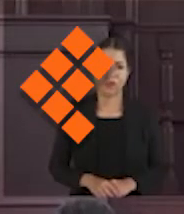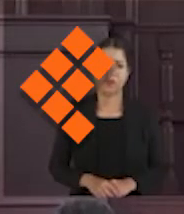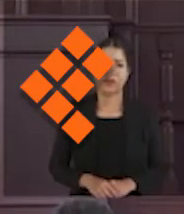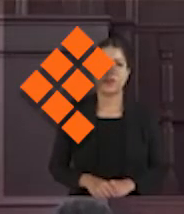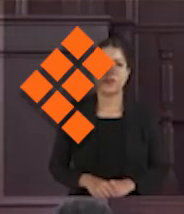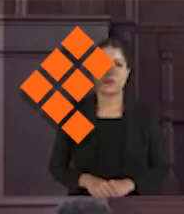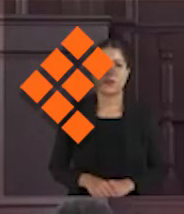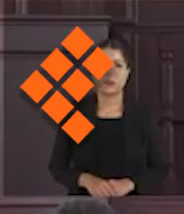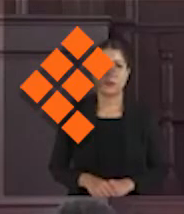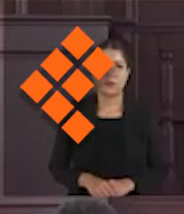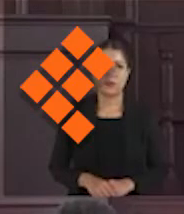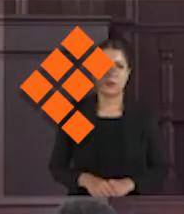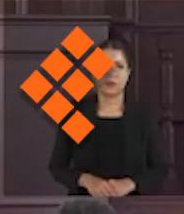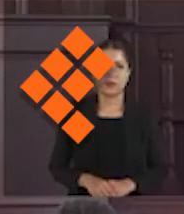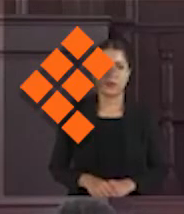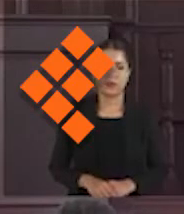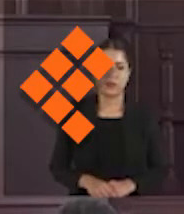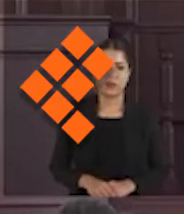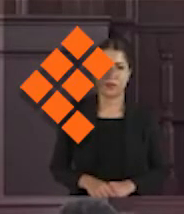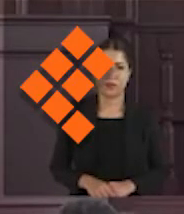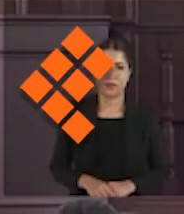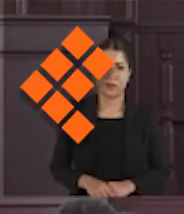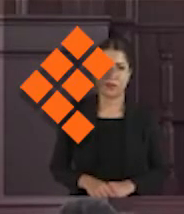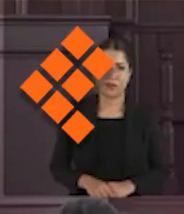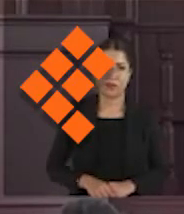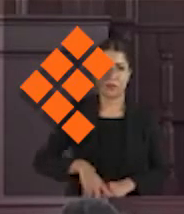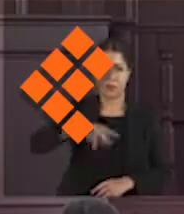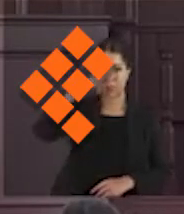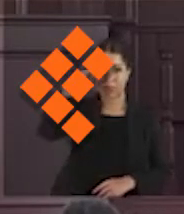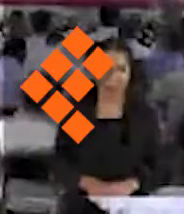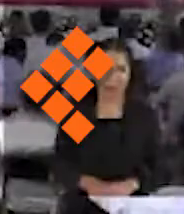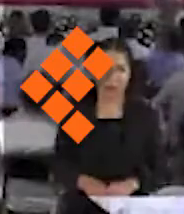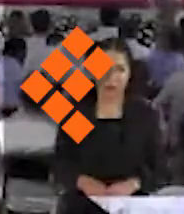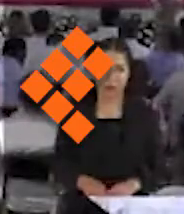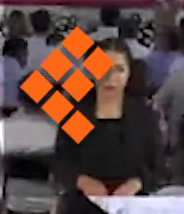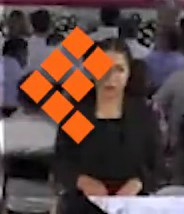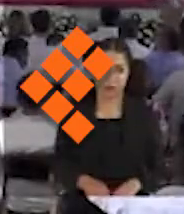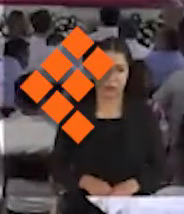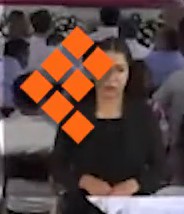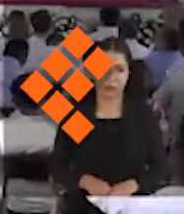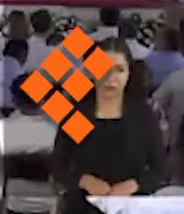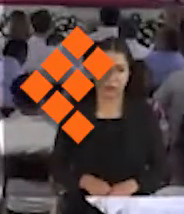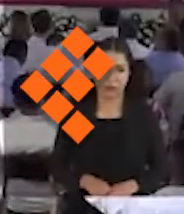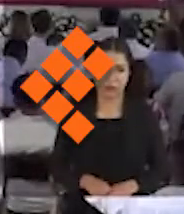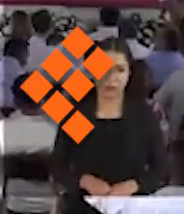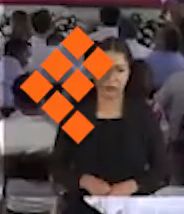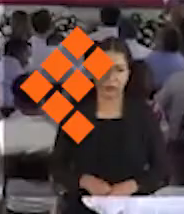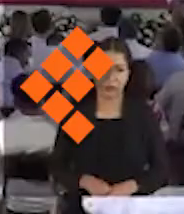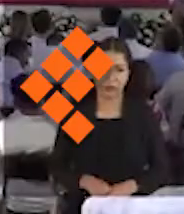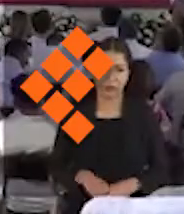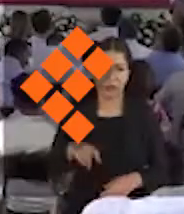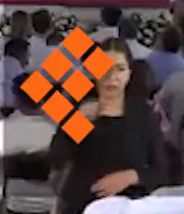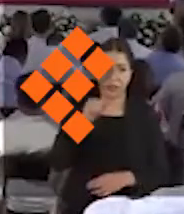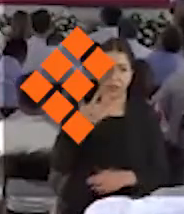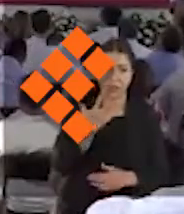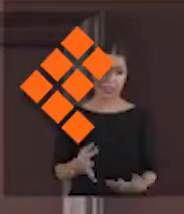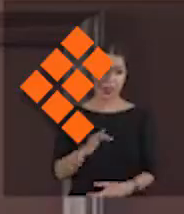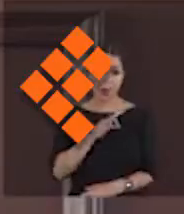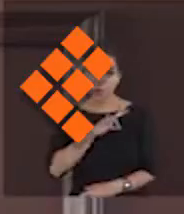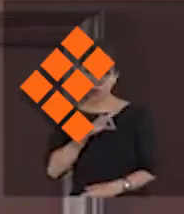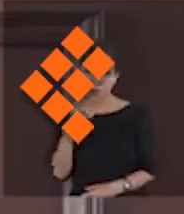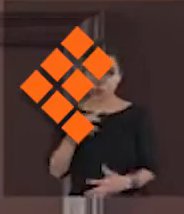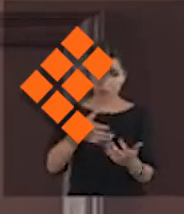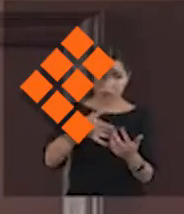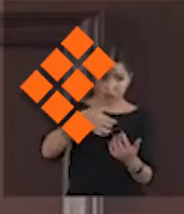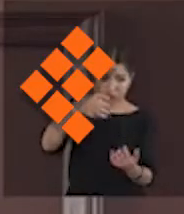parecía impracticable, se estaba refiriendo únicamente a algunos aspectos de la parte orgánica, que por razón de la guerra no se podía instrumentar todo lo